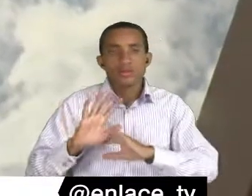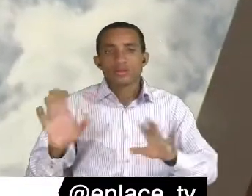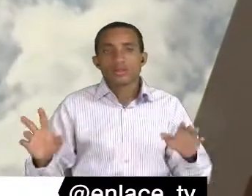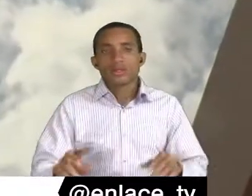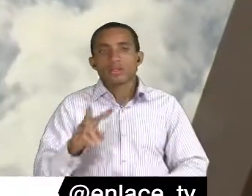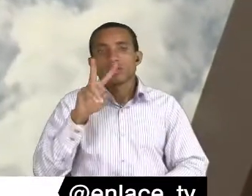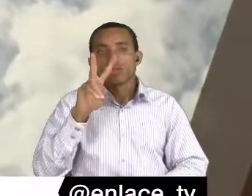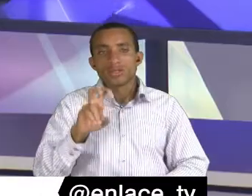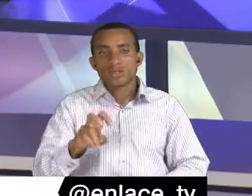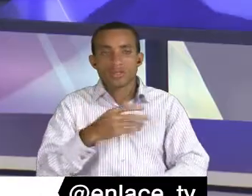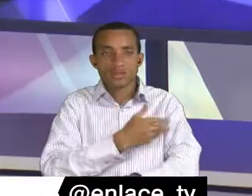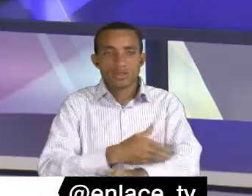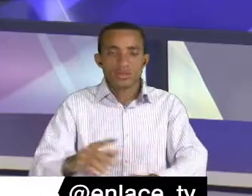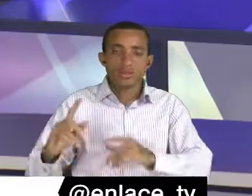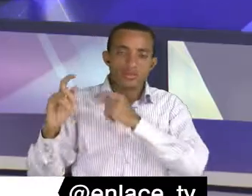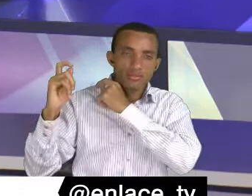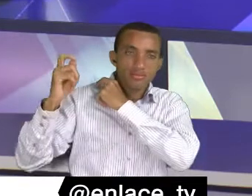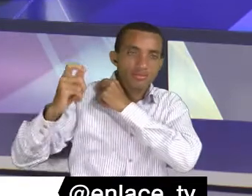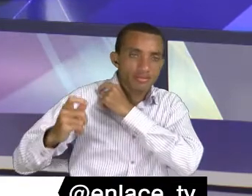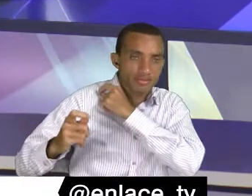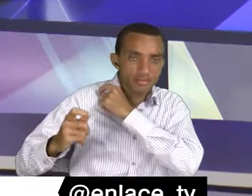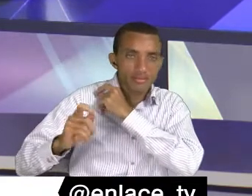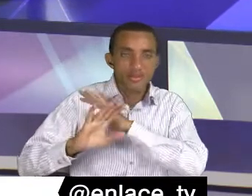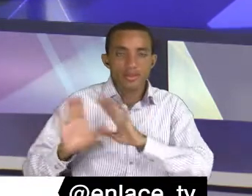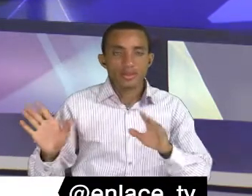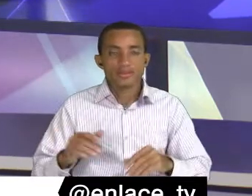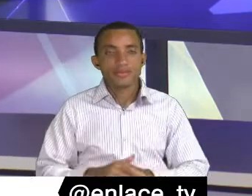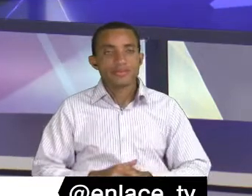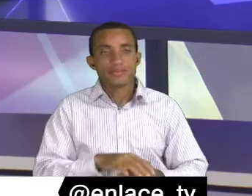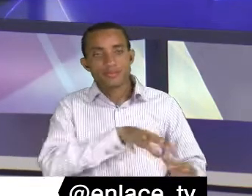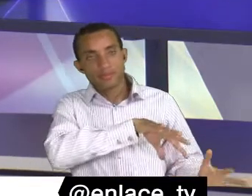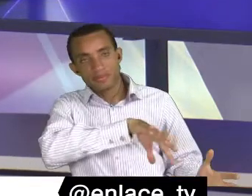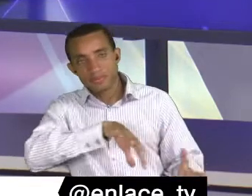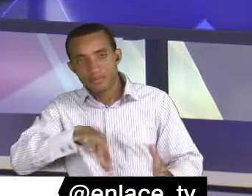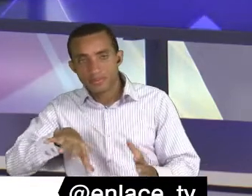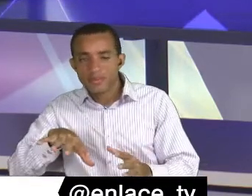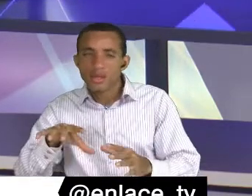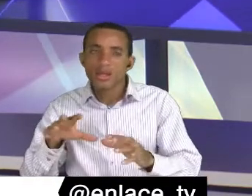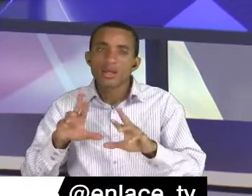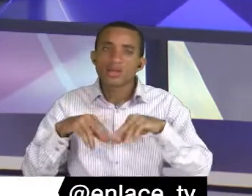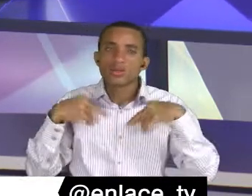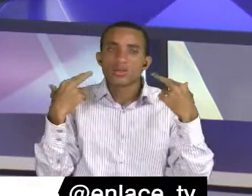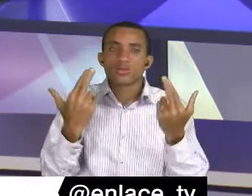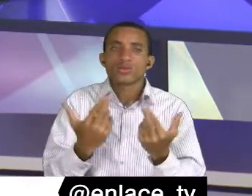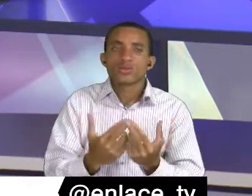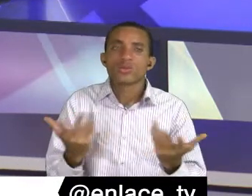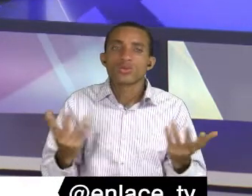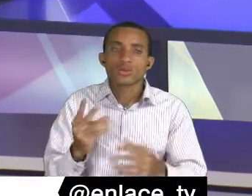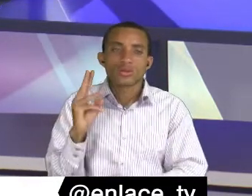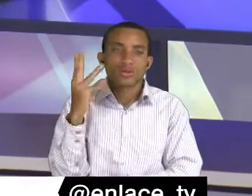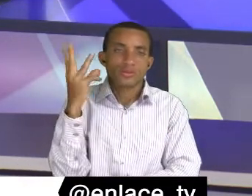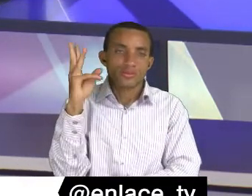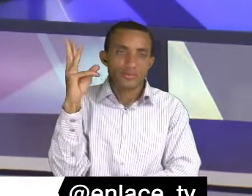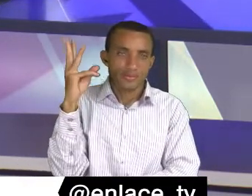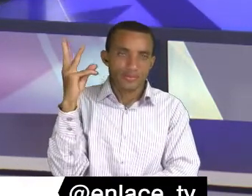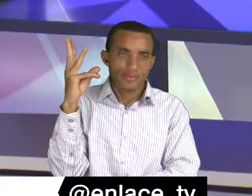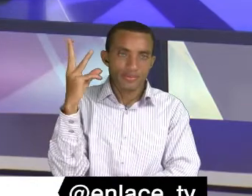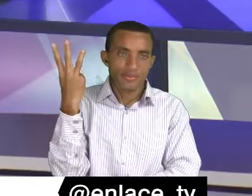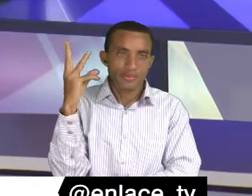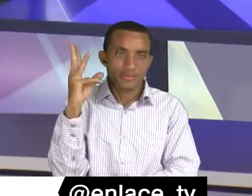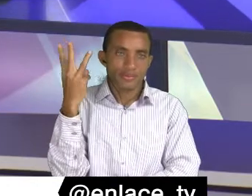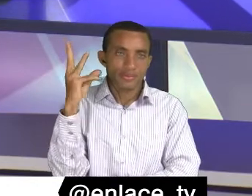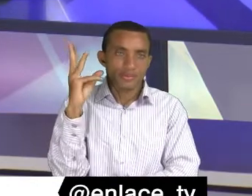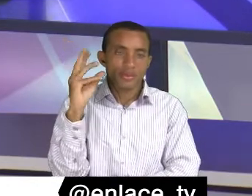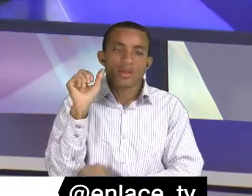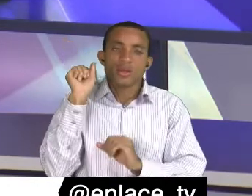para tal fin. En esta reunión, los productores de palma del municipio de Puerto Wilches pidieron a las autoridades mayor presencia para